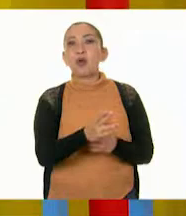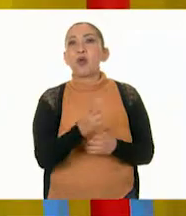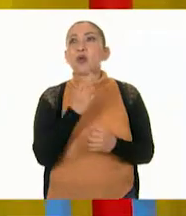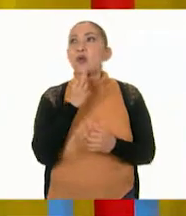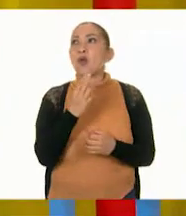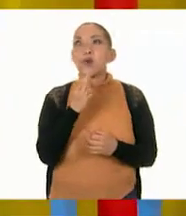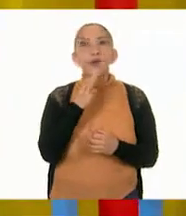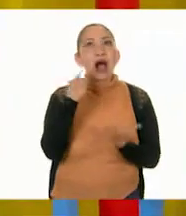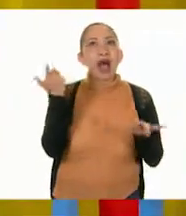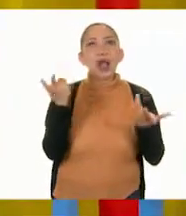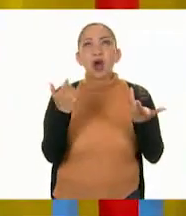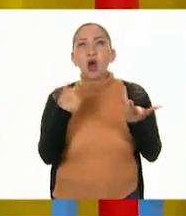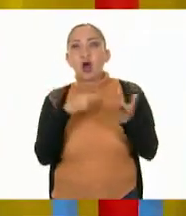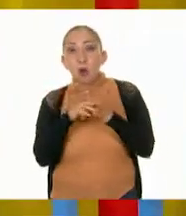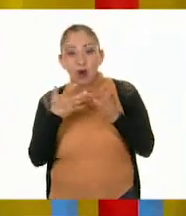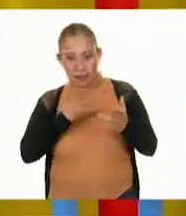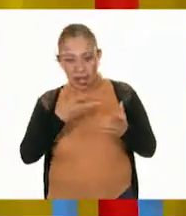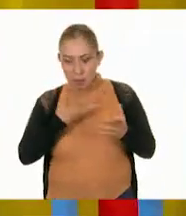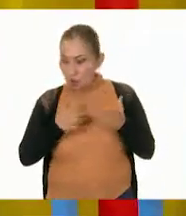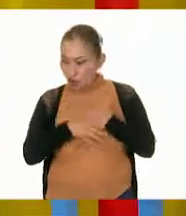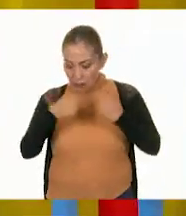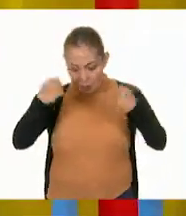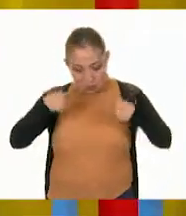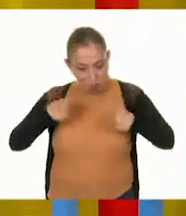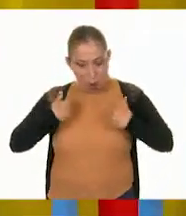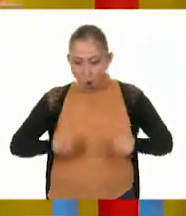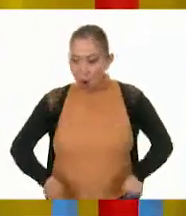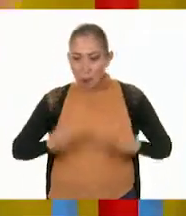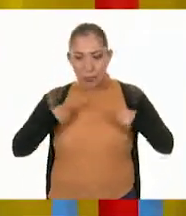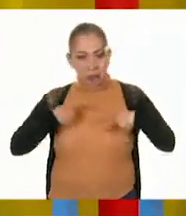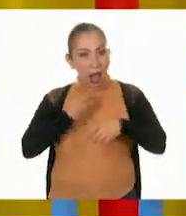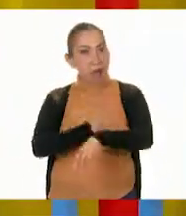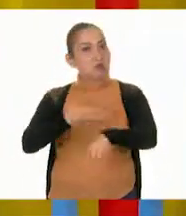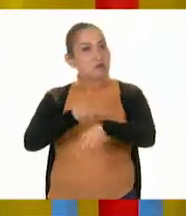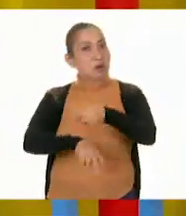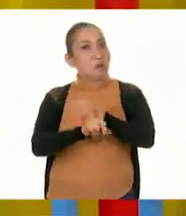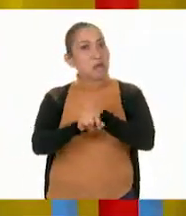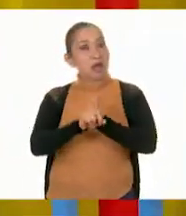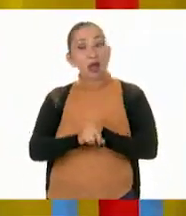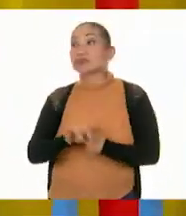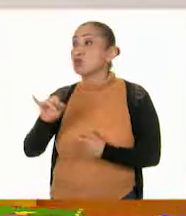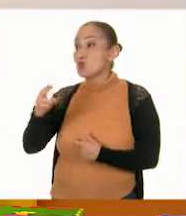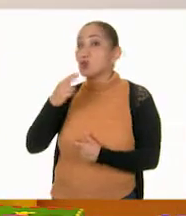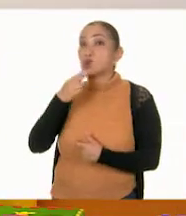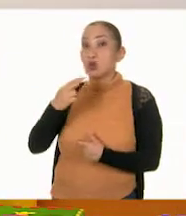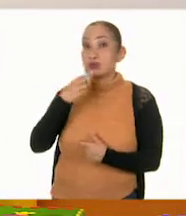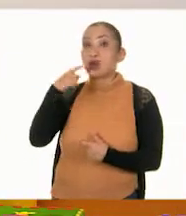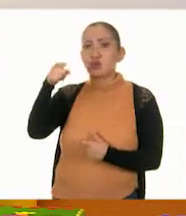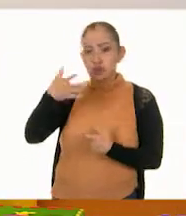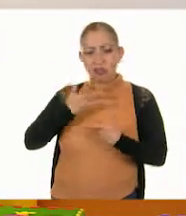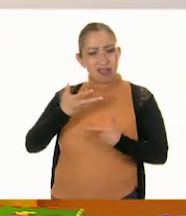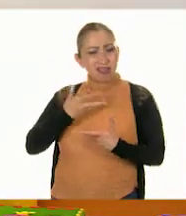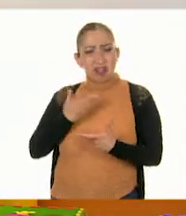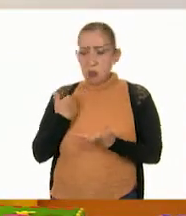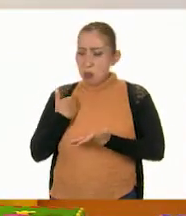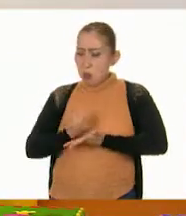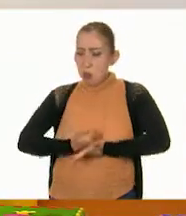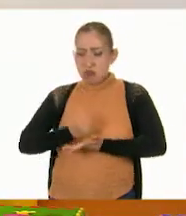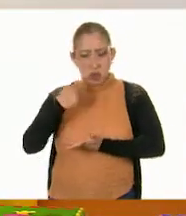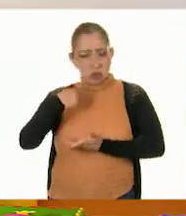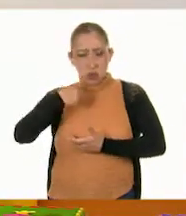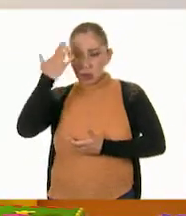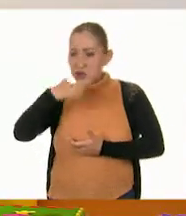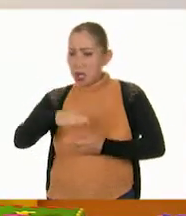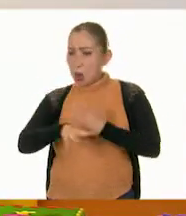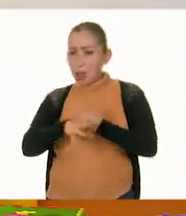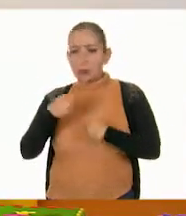utilizar nuestras herramientas, lo que tenemos en nosotros mismos para resolver nuestros problemas. Exacto, utilizarlo con lo que contamos, las herramientas que tenemos para